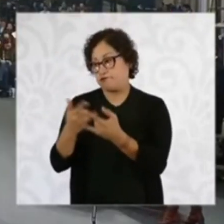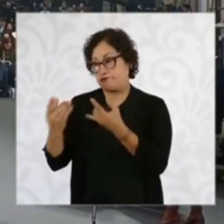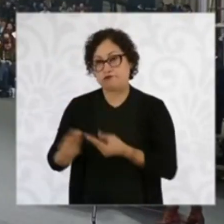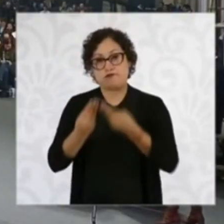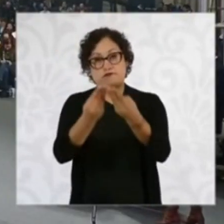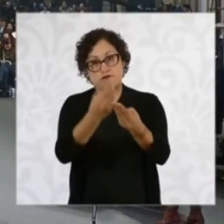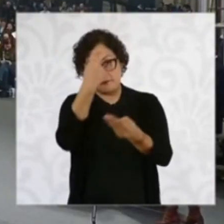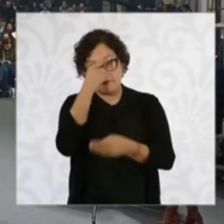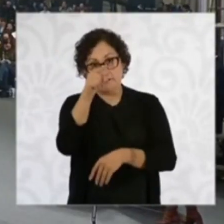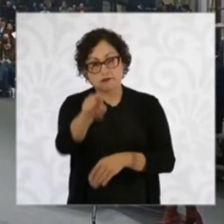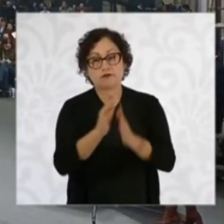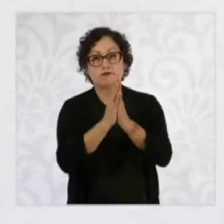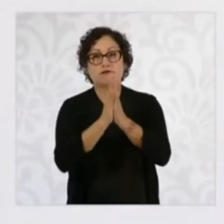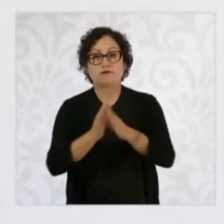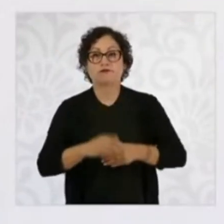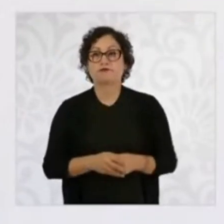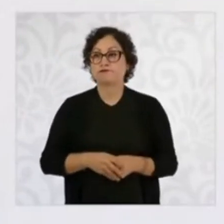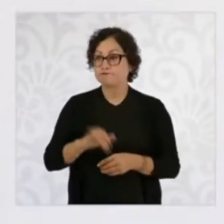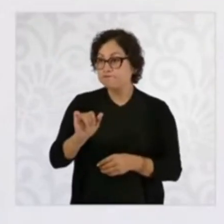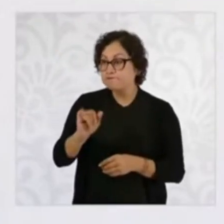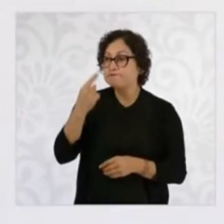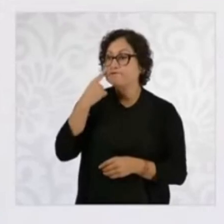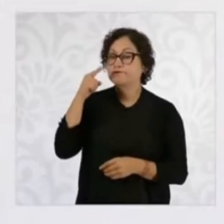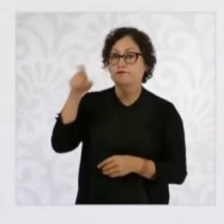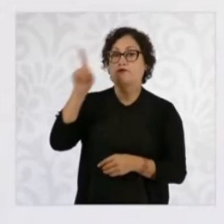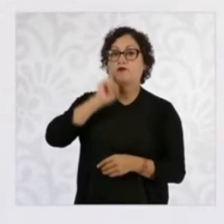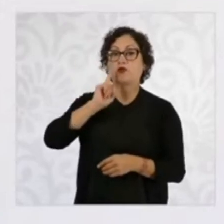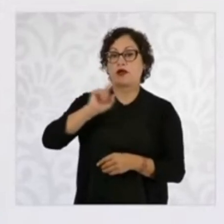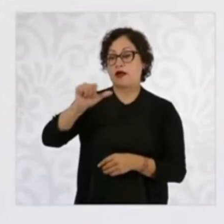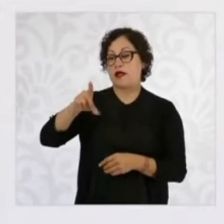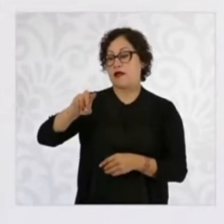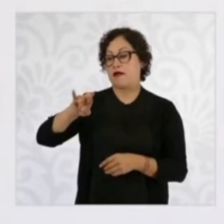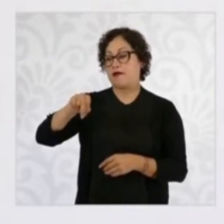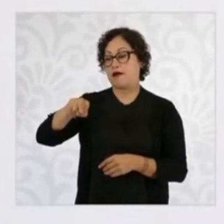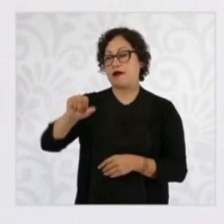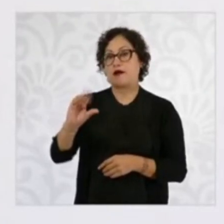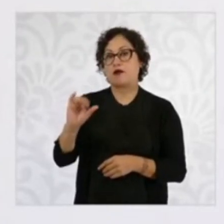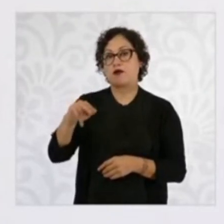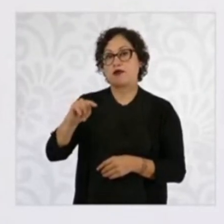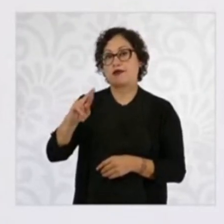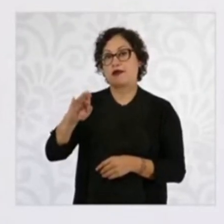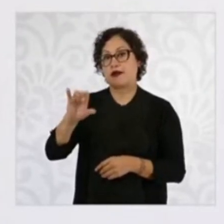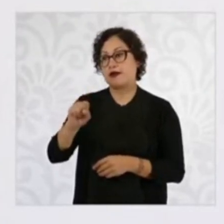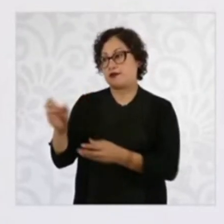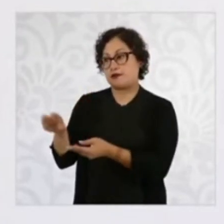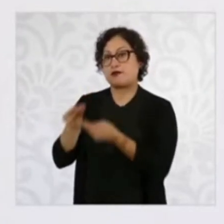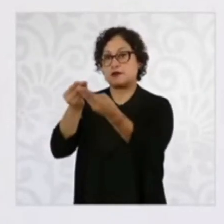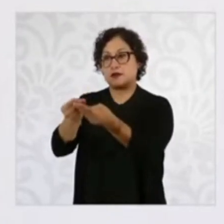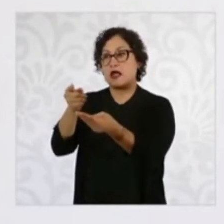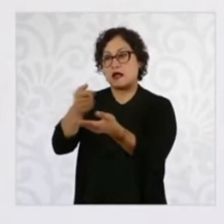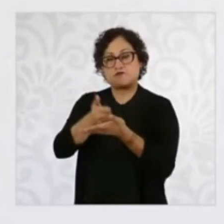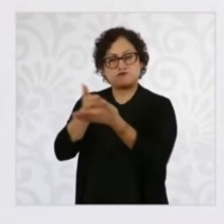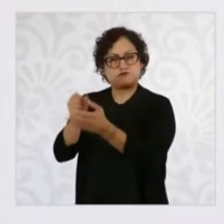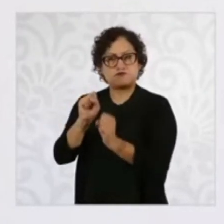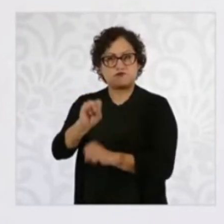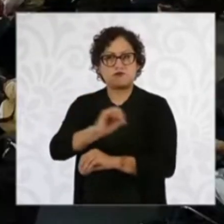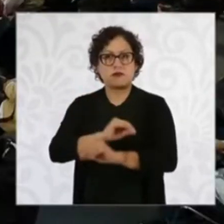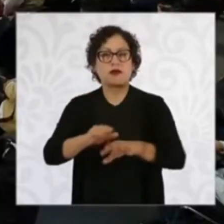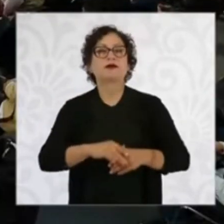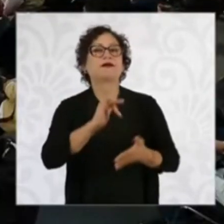Sí, mira, está ahí Adriana Contreras, por favor, si nos lo das, y por supuesto apoyamos. Muchas gracias, Presidenta. Por último